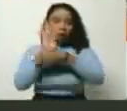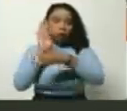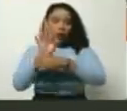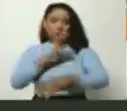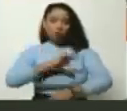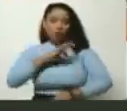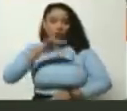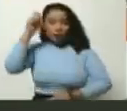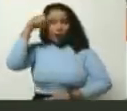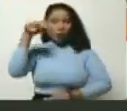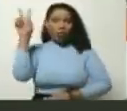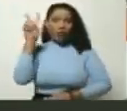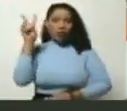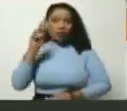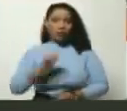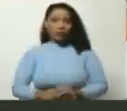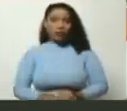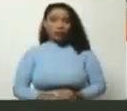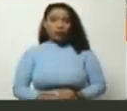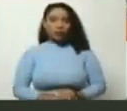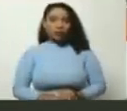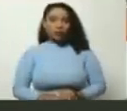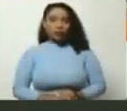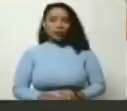social del pueblo venezolano.